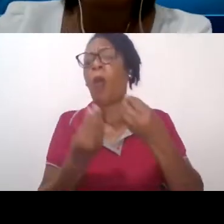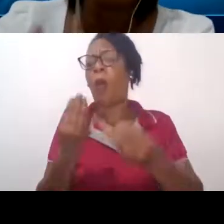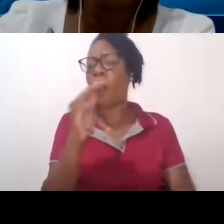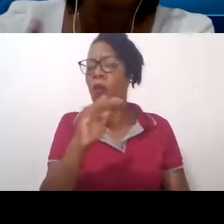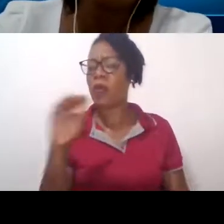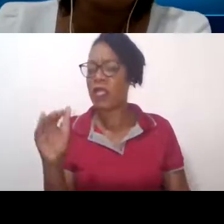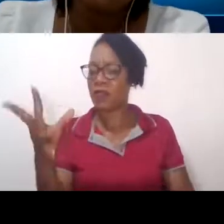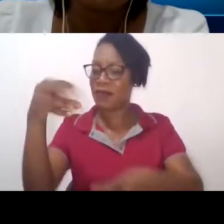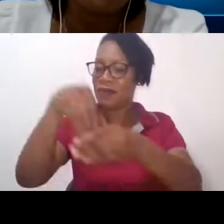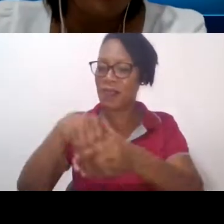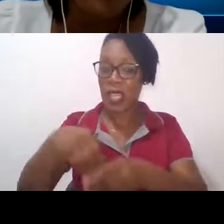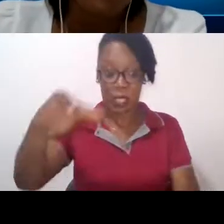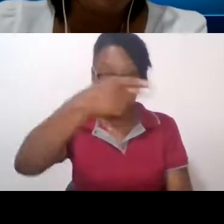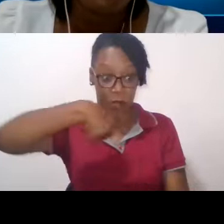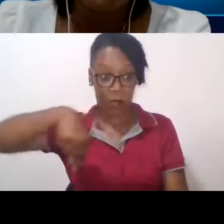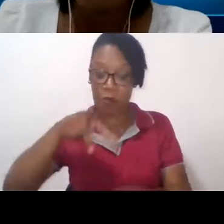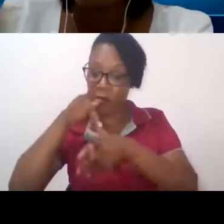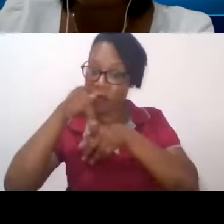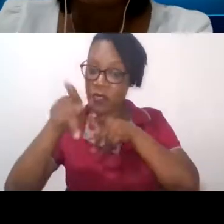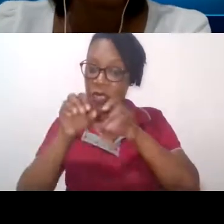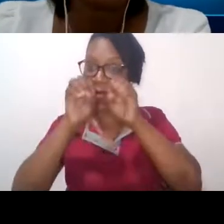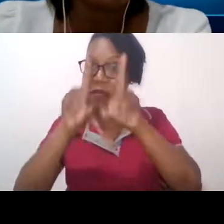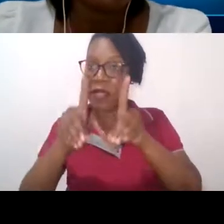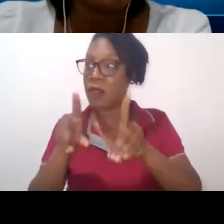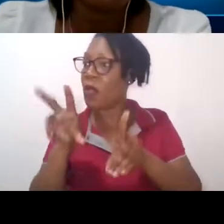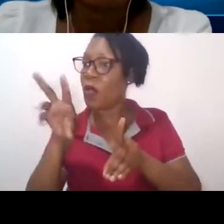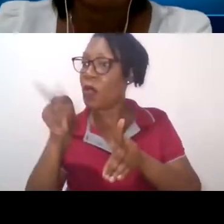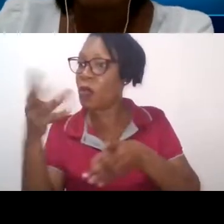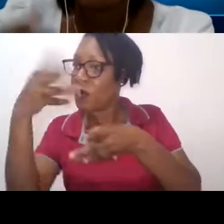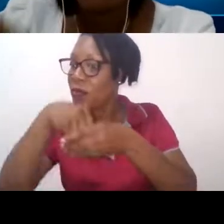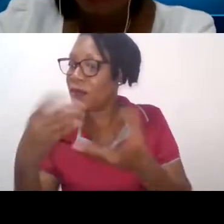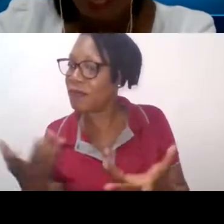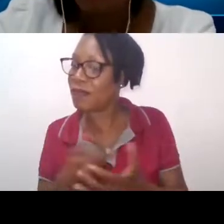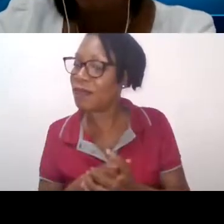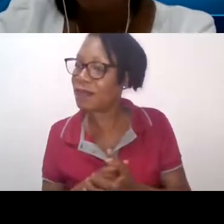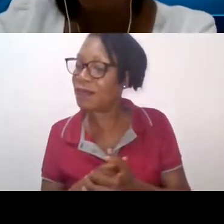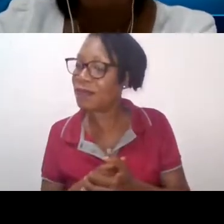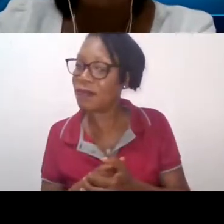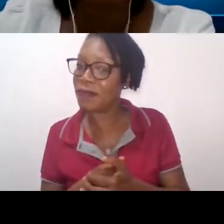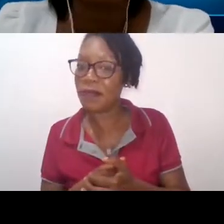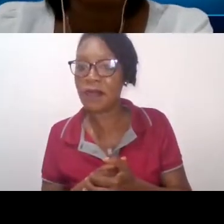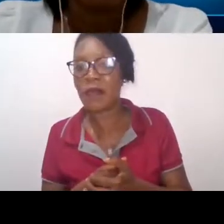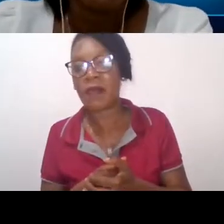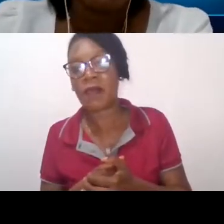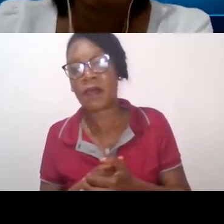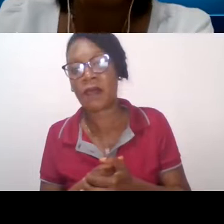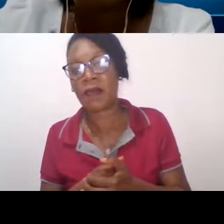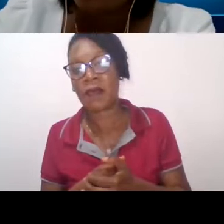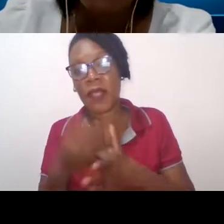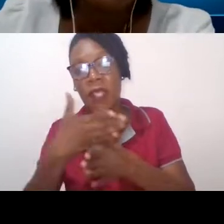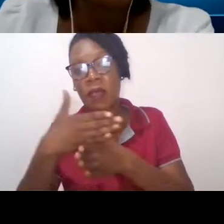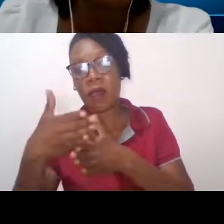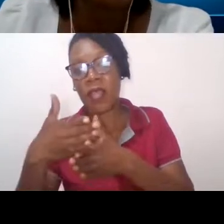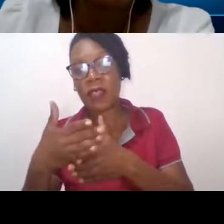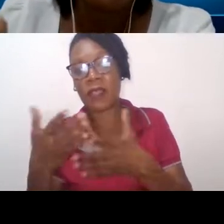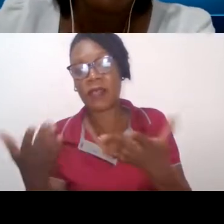si nosotros como profesionales en educación no los estamos integrando ni siquiera en la parte, por